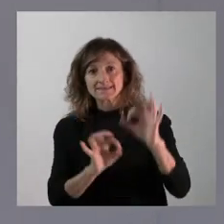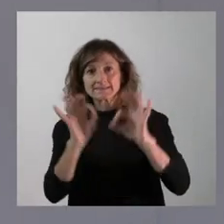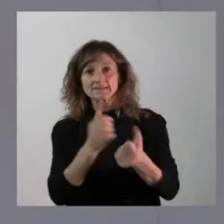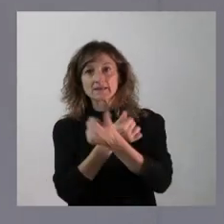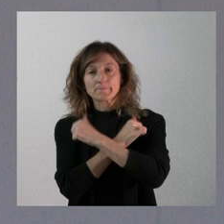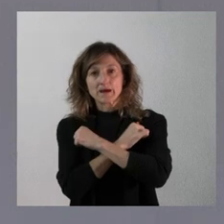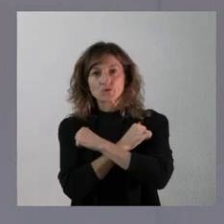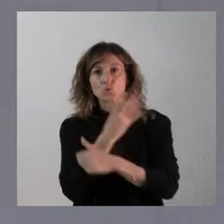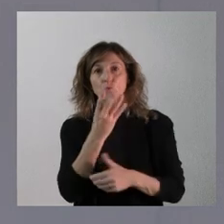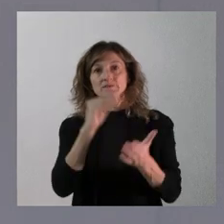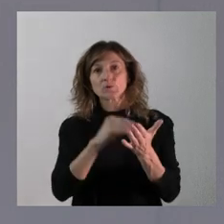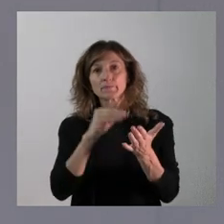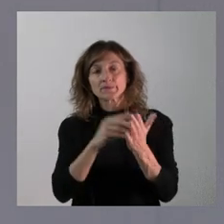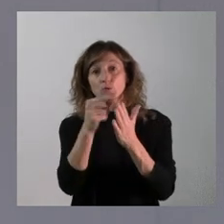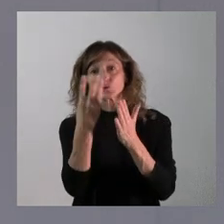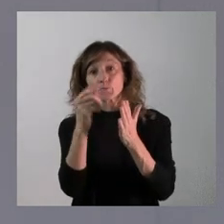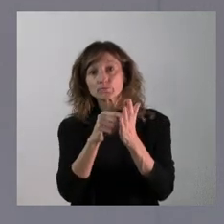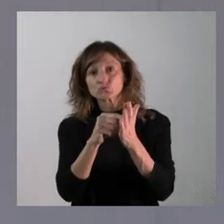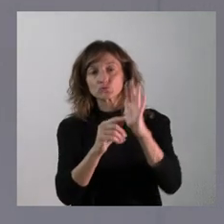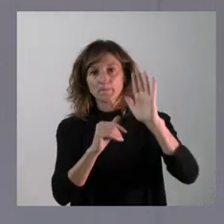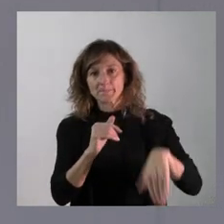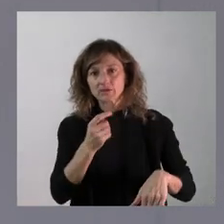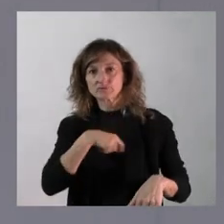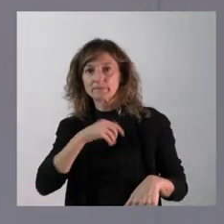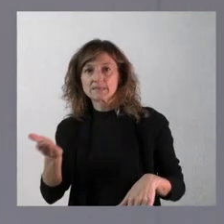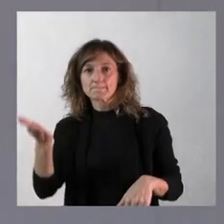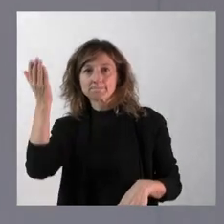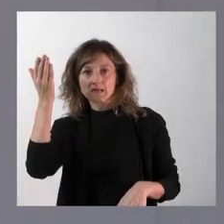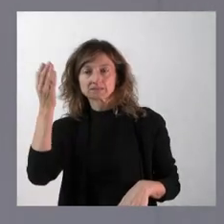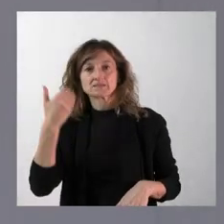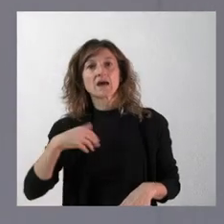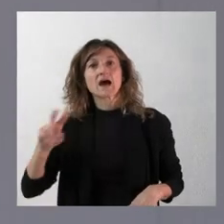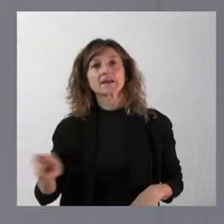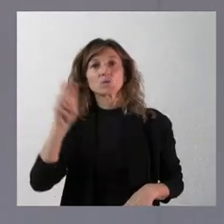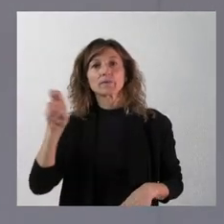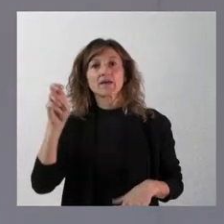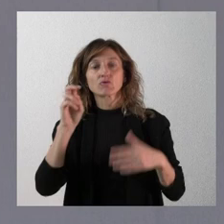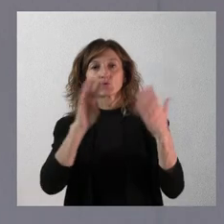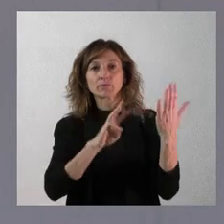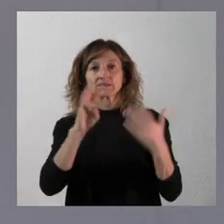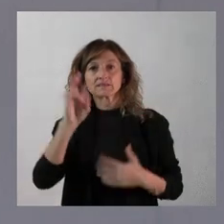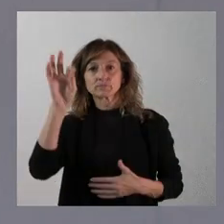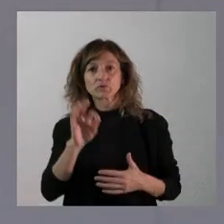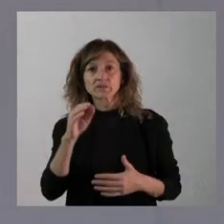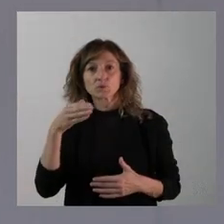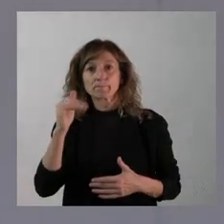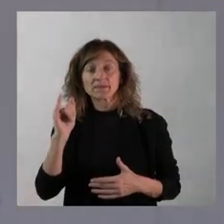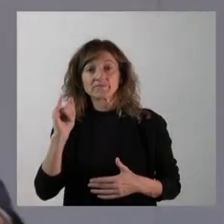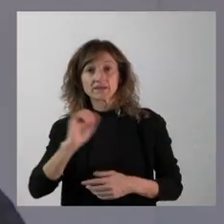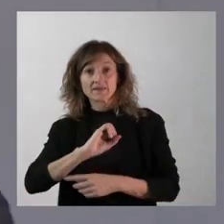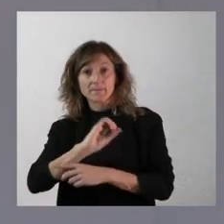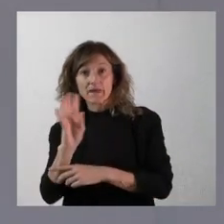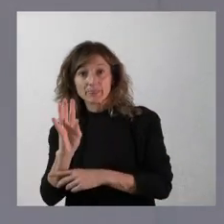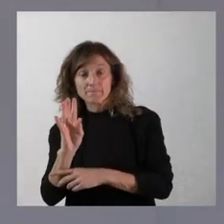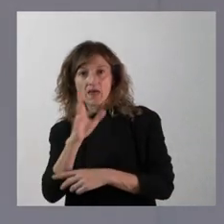paro es cuatro veces menos cuatro puntos menos que la media española que hemos recuperado ya el 93% del pib que perdimos durante la pandemia